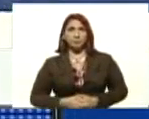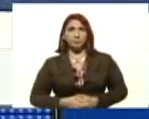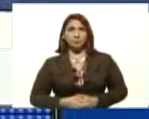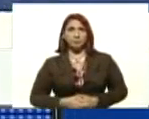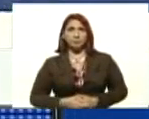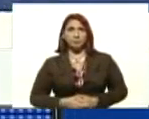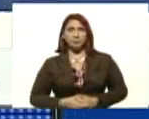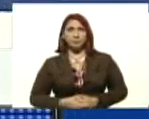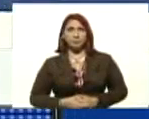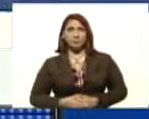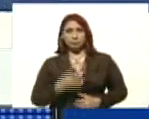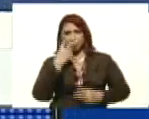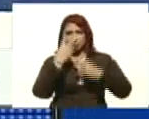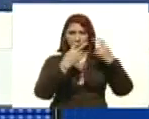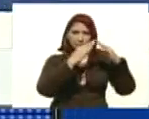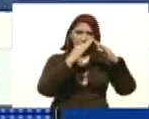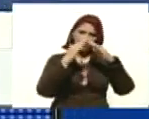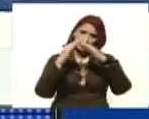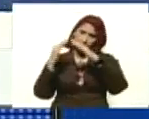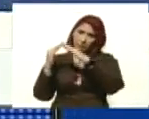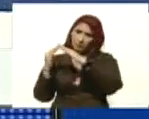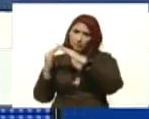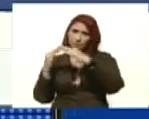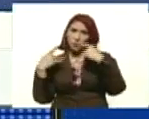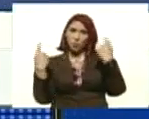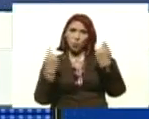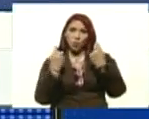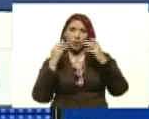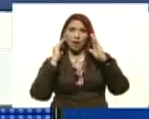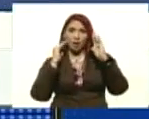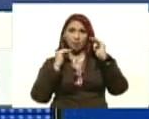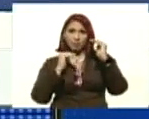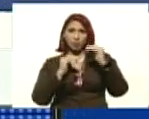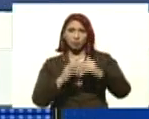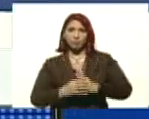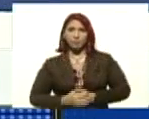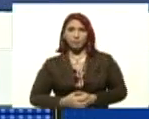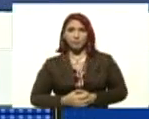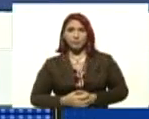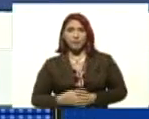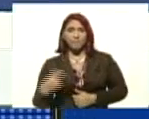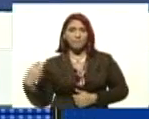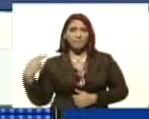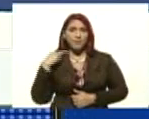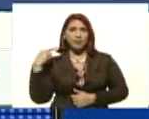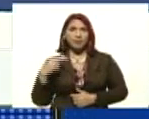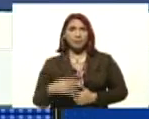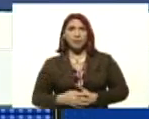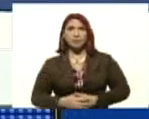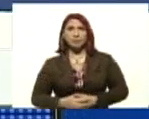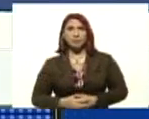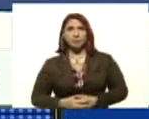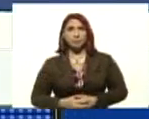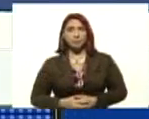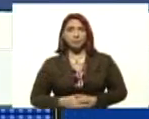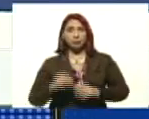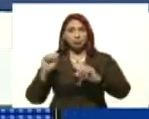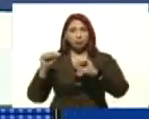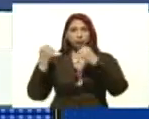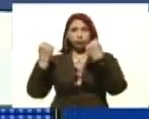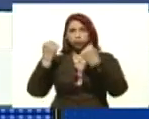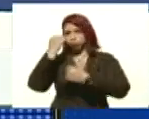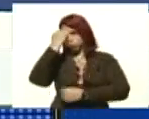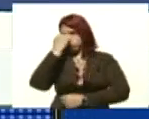que recorren casa por casa en las jornadas de atención a las víctimas del bloqueo